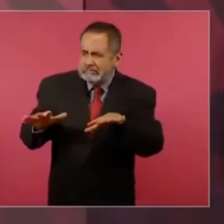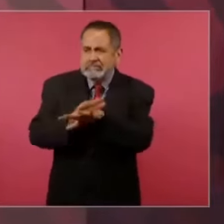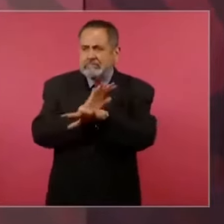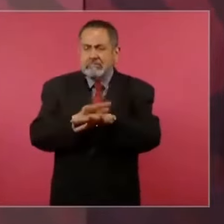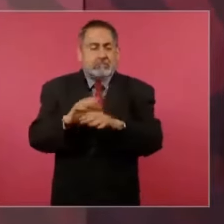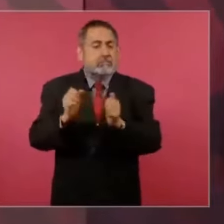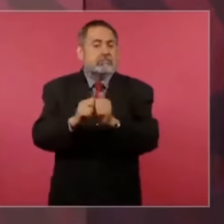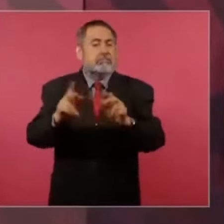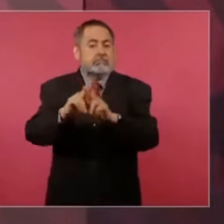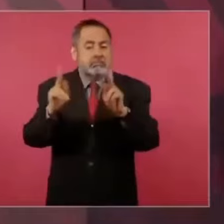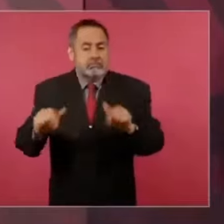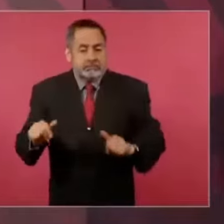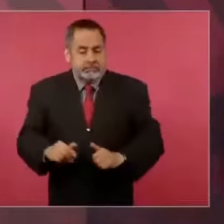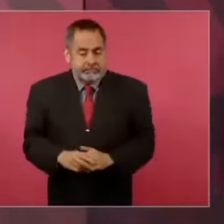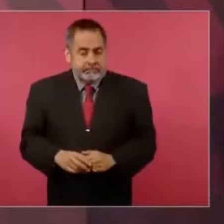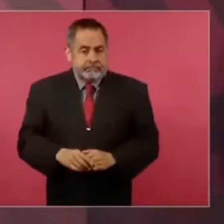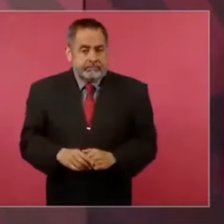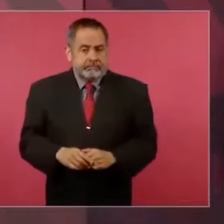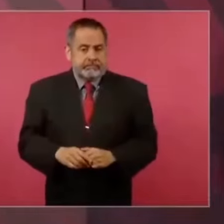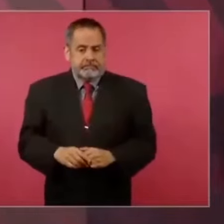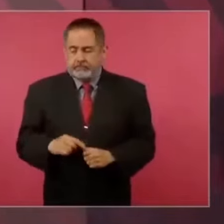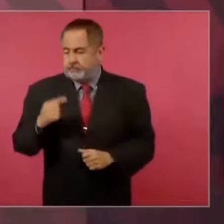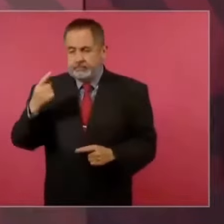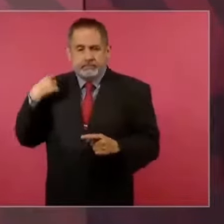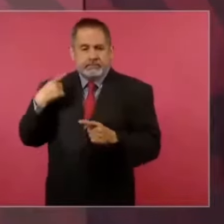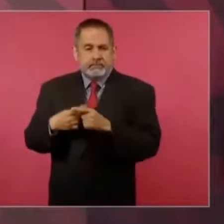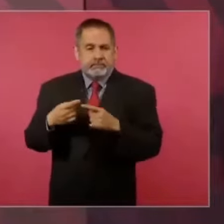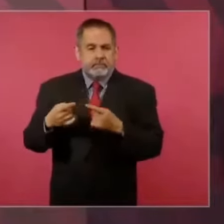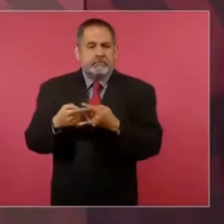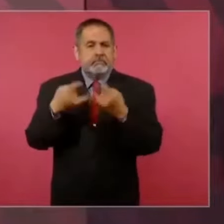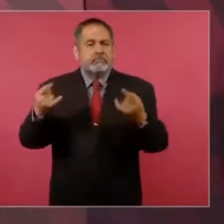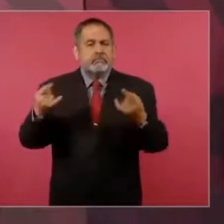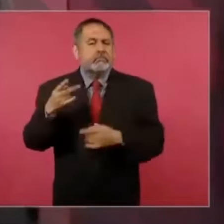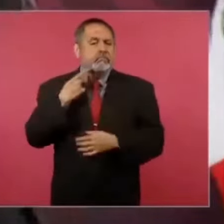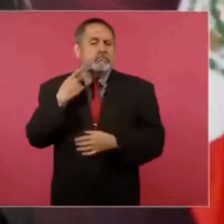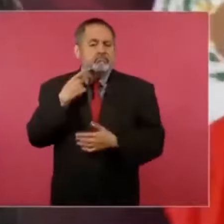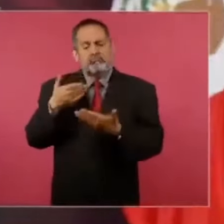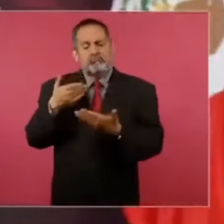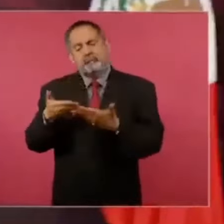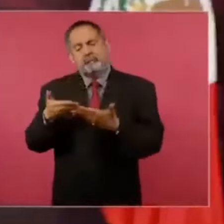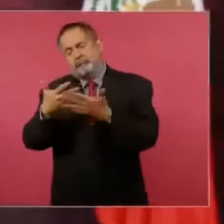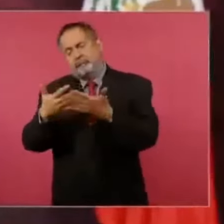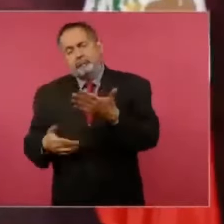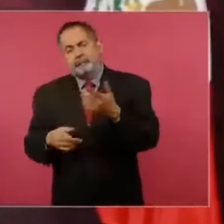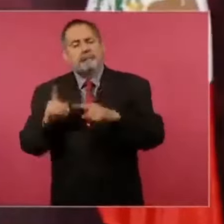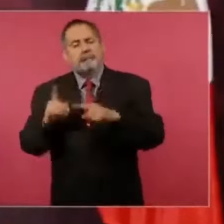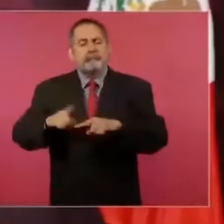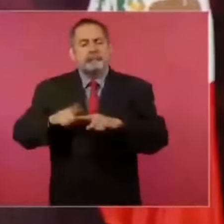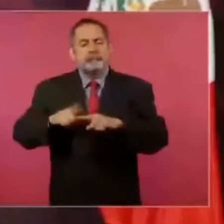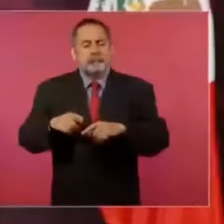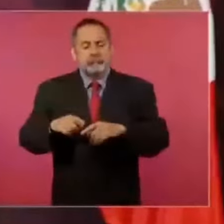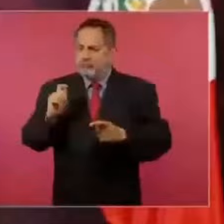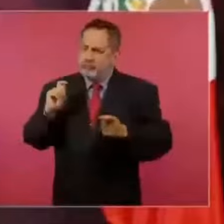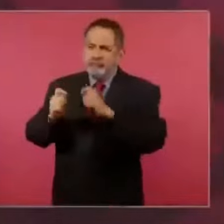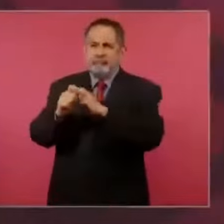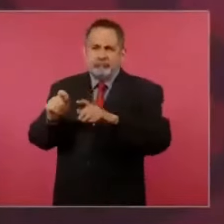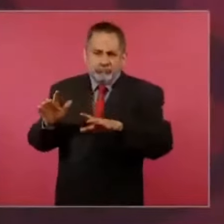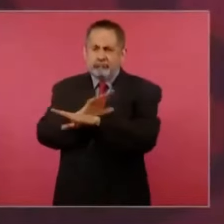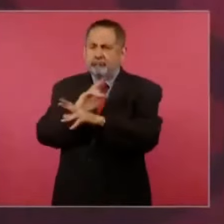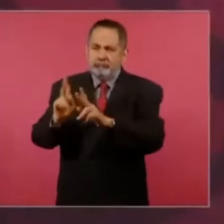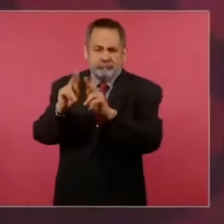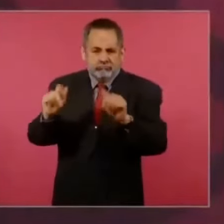En la historia política reciente, el que intentó hacerlo de manera